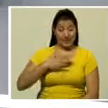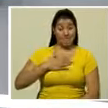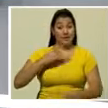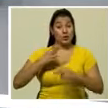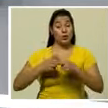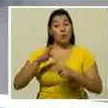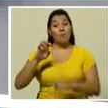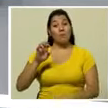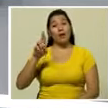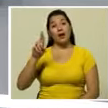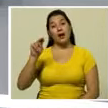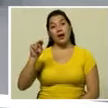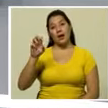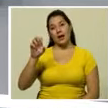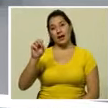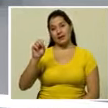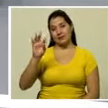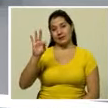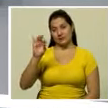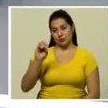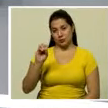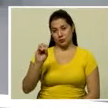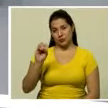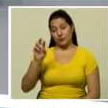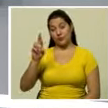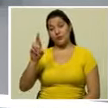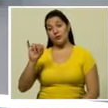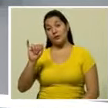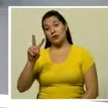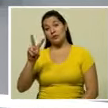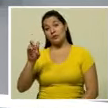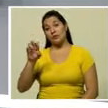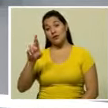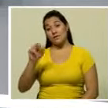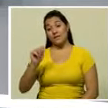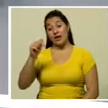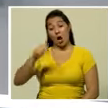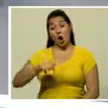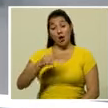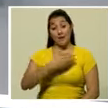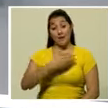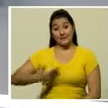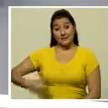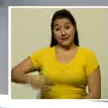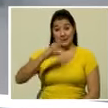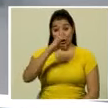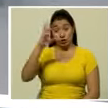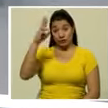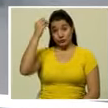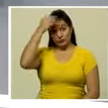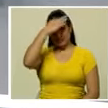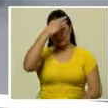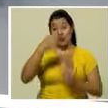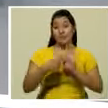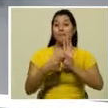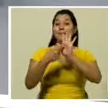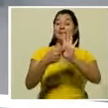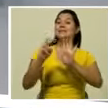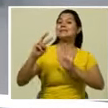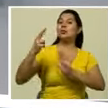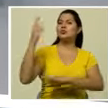Ernesto Rivera. Hoy, el presidente de la República, Carlos Alvarado, presentó su segundo informe de labores ante el